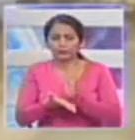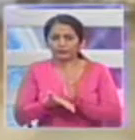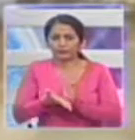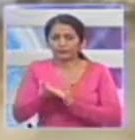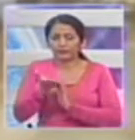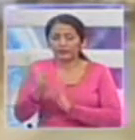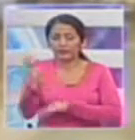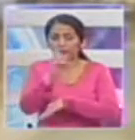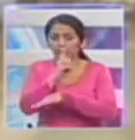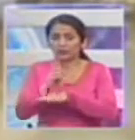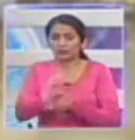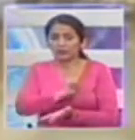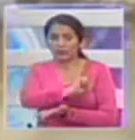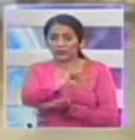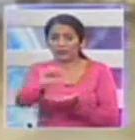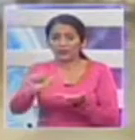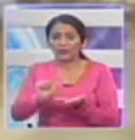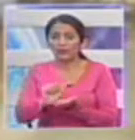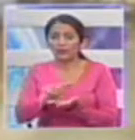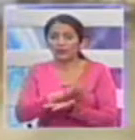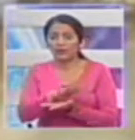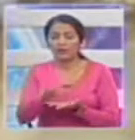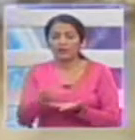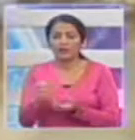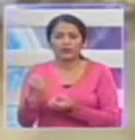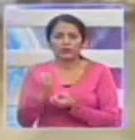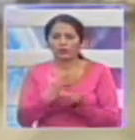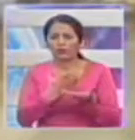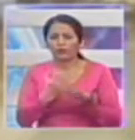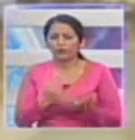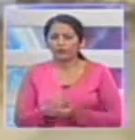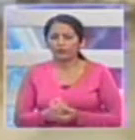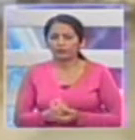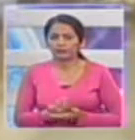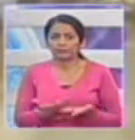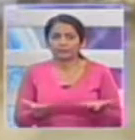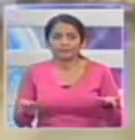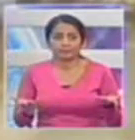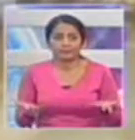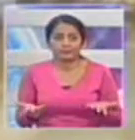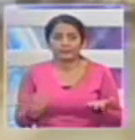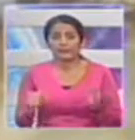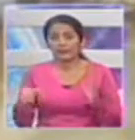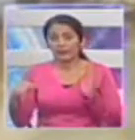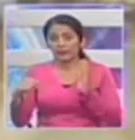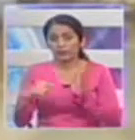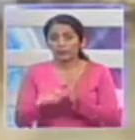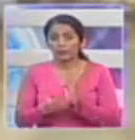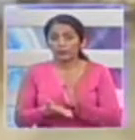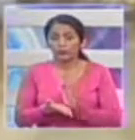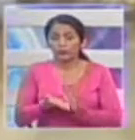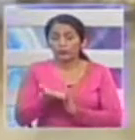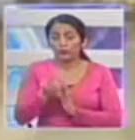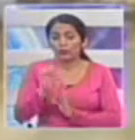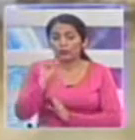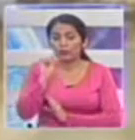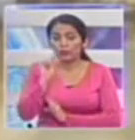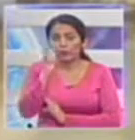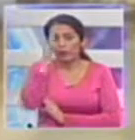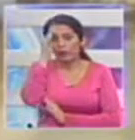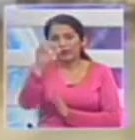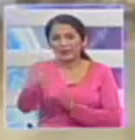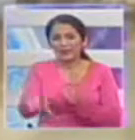zona austral del Servicio de Rentas Internas, Jaime Ordóñez, informó que por concepto de ley solidaria, la región ha entregado